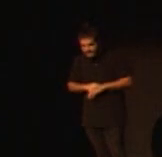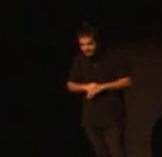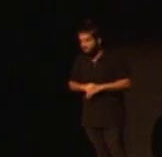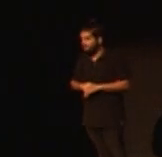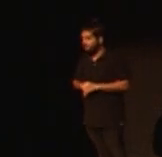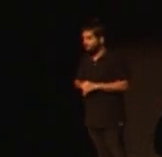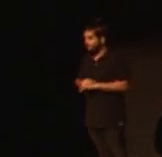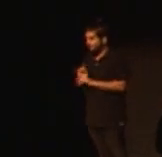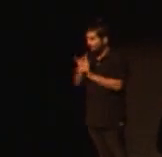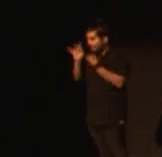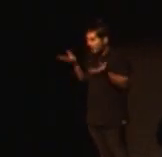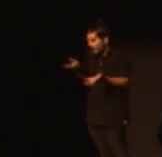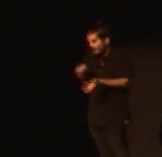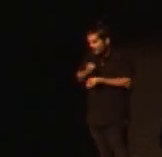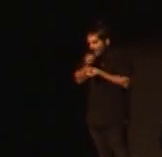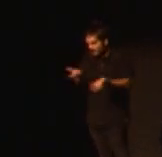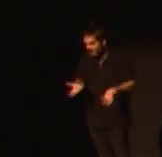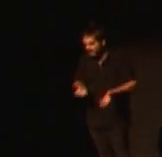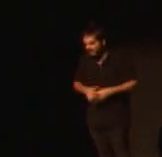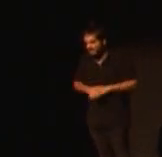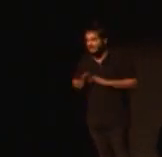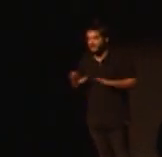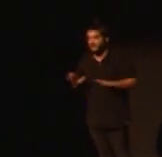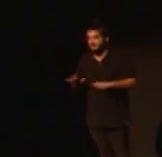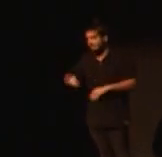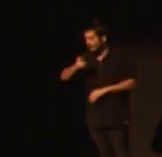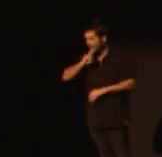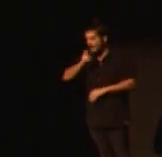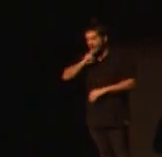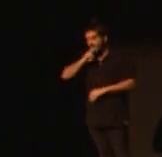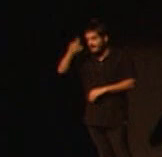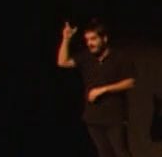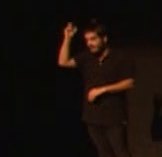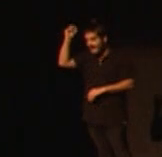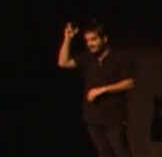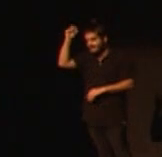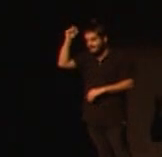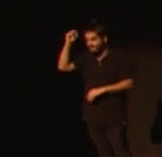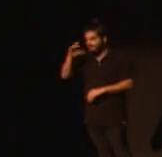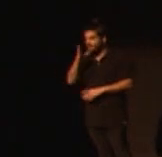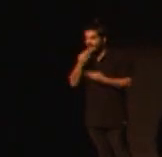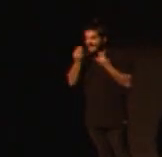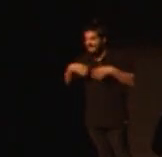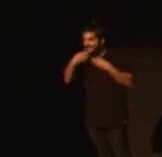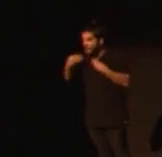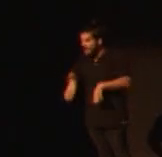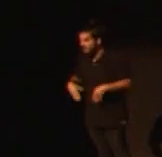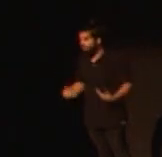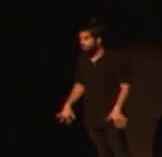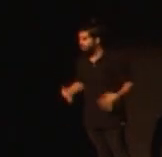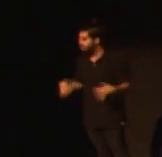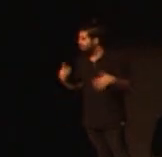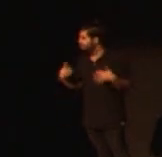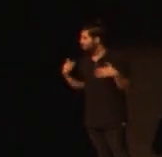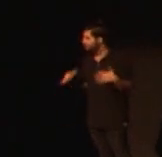Claro, ya os las contamos. Pero es muy difícil, Pati, porque tenemos muchas historias. Todos